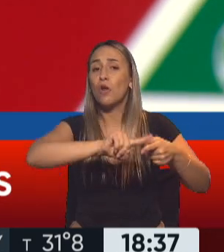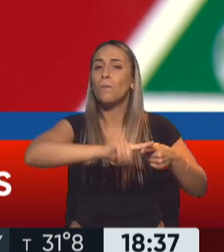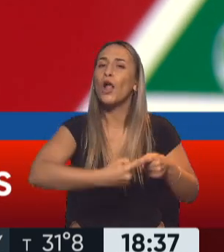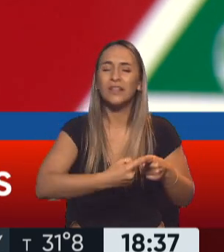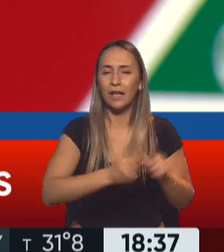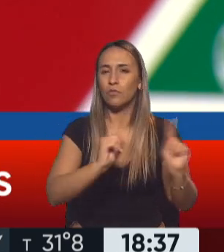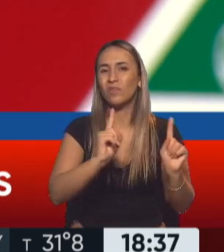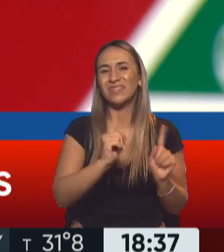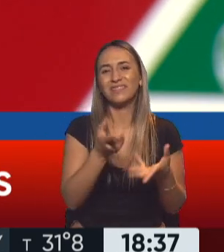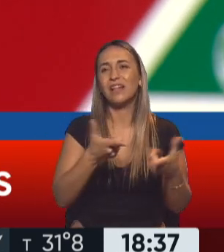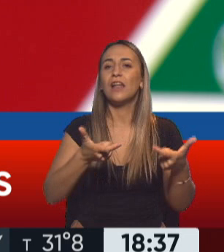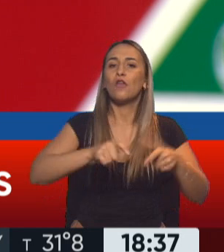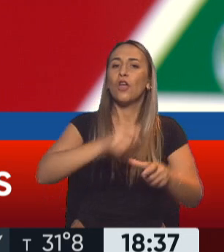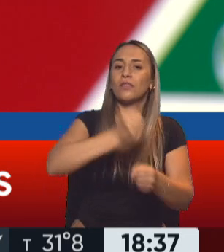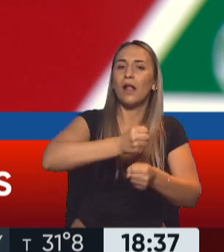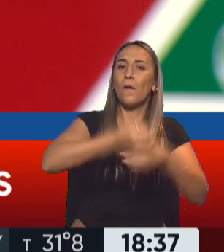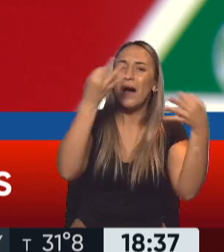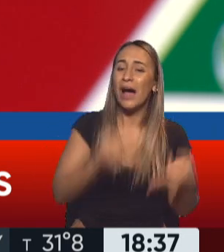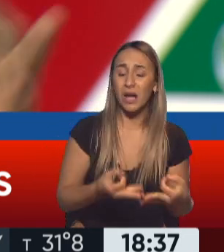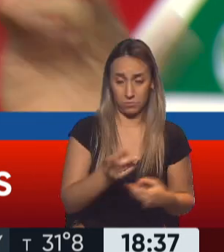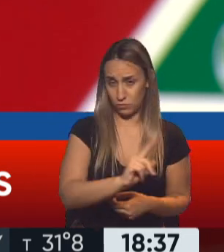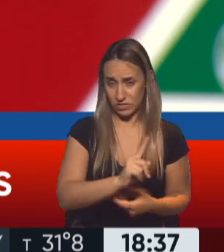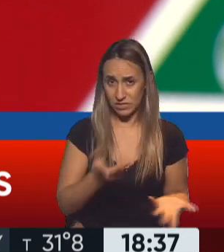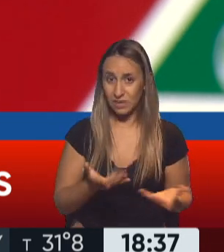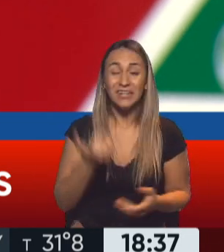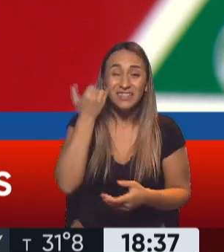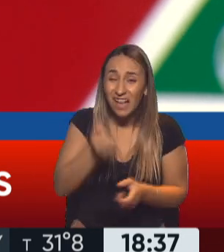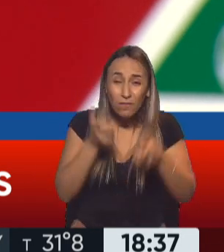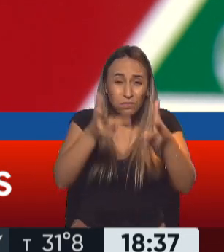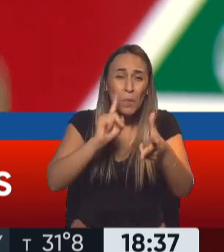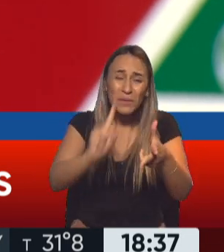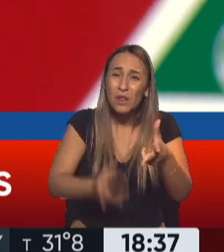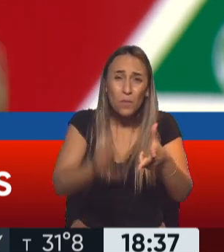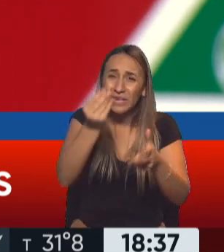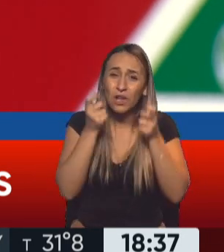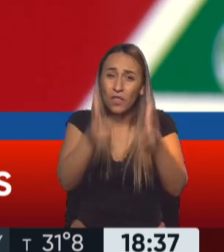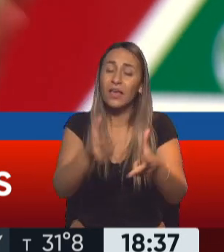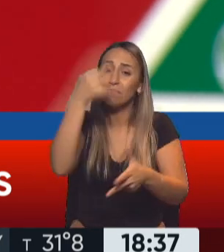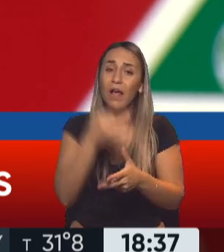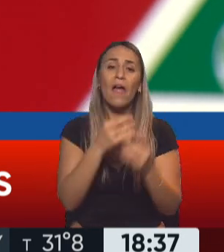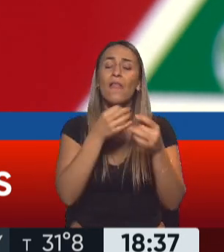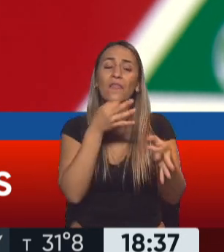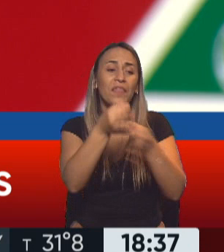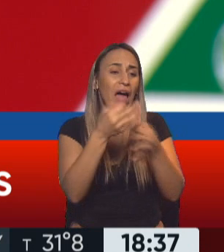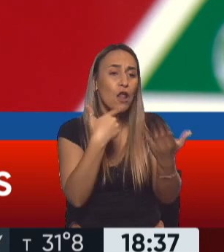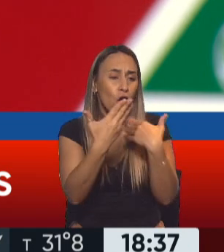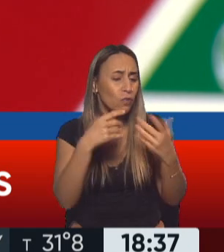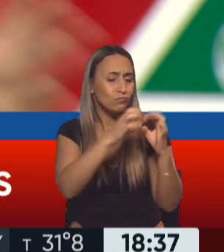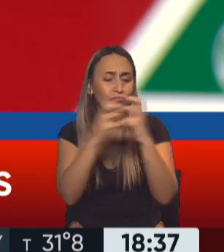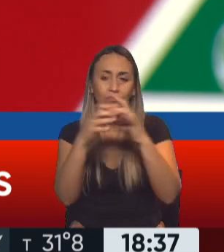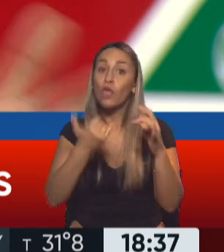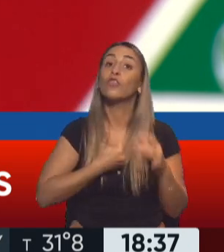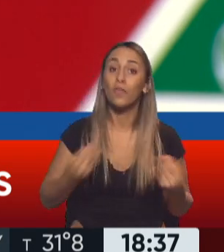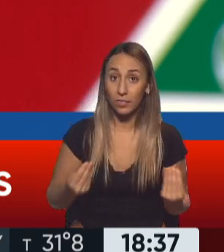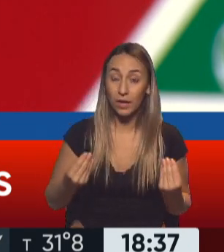de trabajo institucional. Y además lo dijimos una y mil veces, siempre lo repetimos, el ámbito de diálogo es el Congreso Nacional, es donde se